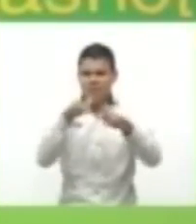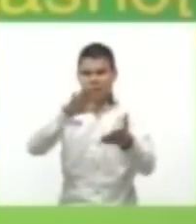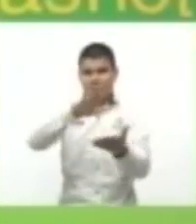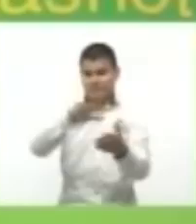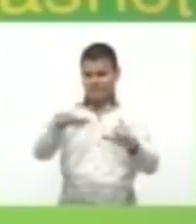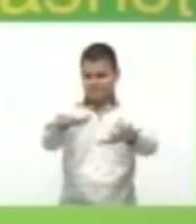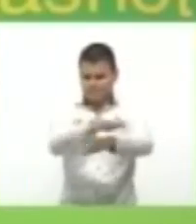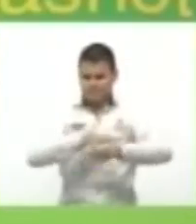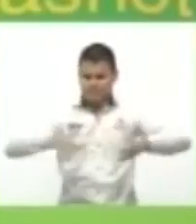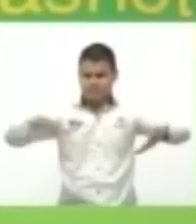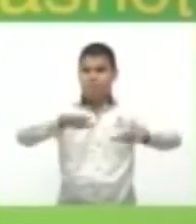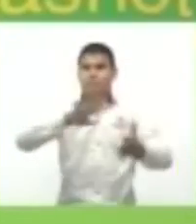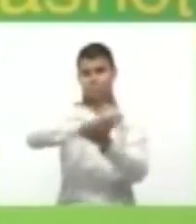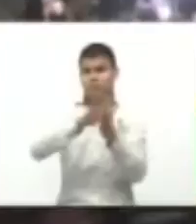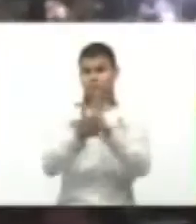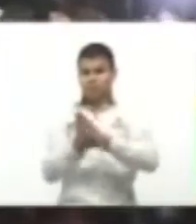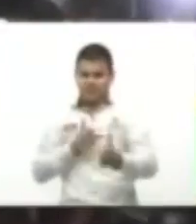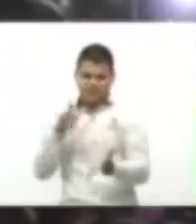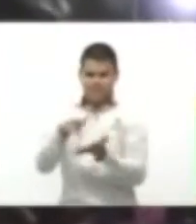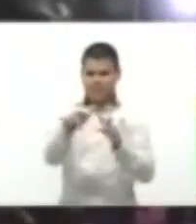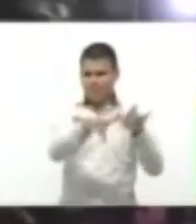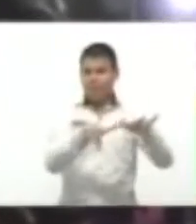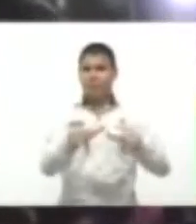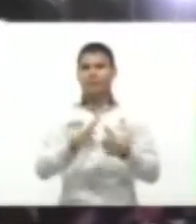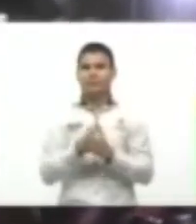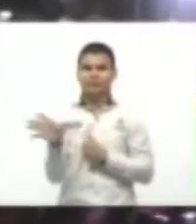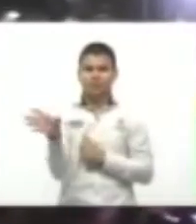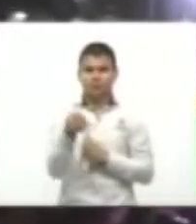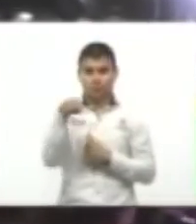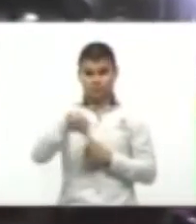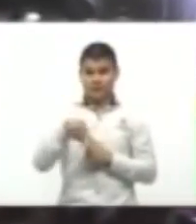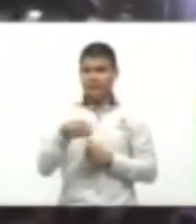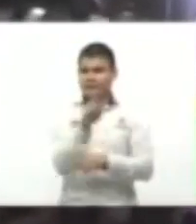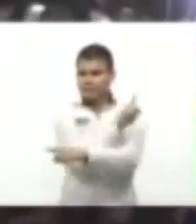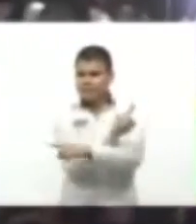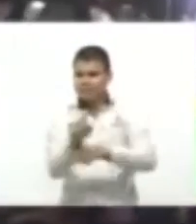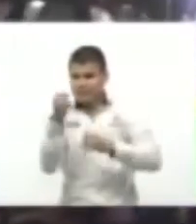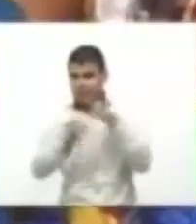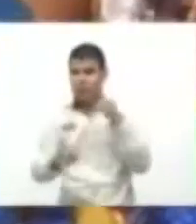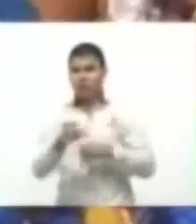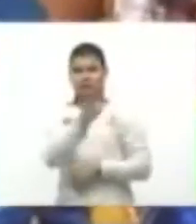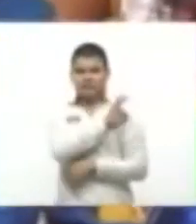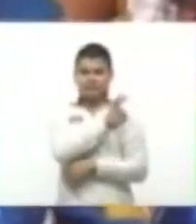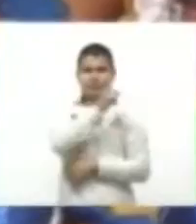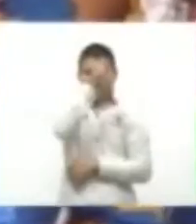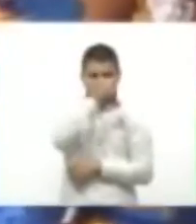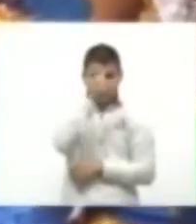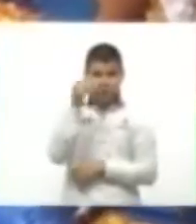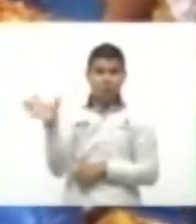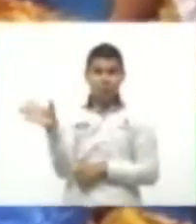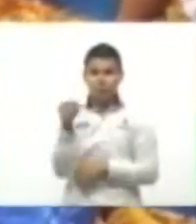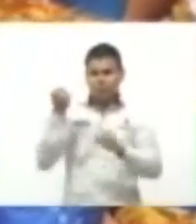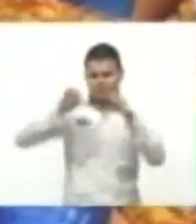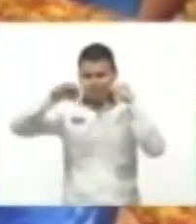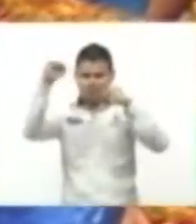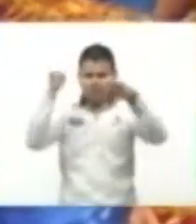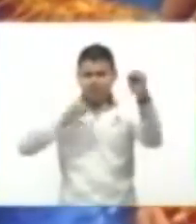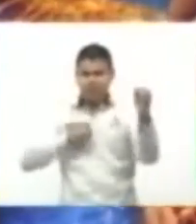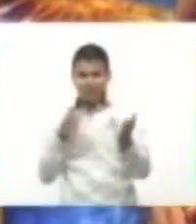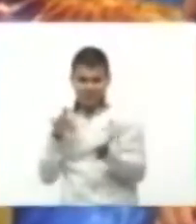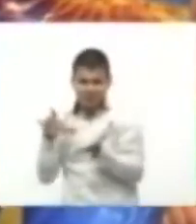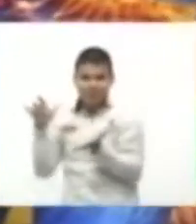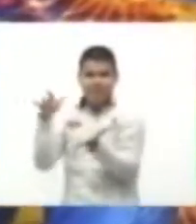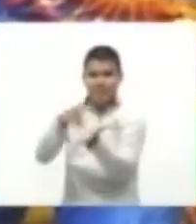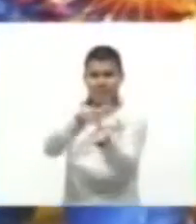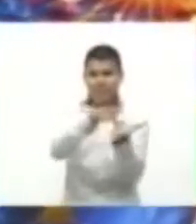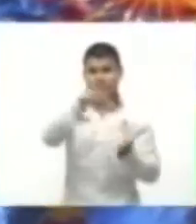las tradiciones del carnaval. Este fin de semana la Plaza de la Paz será el epicentro de la tradición del Carnaval 2017 y desde hoy